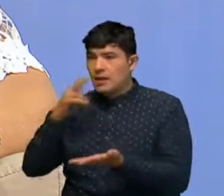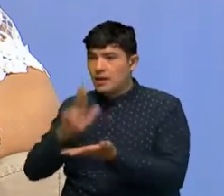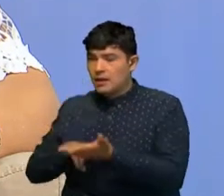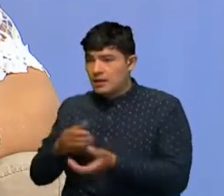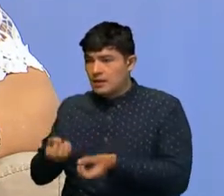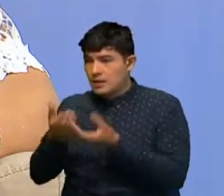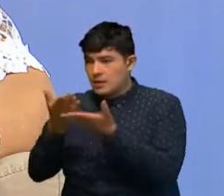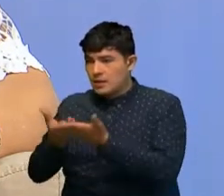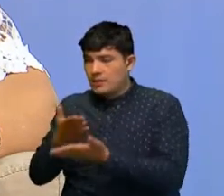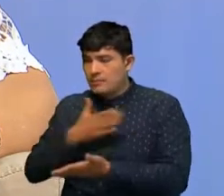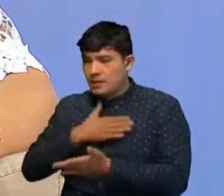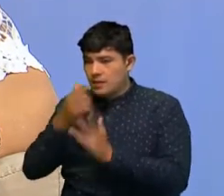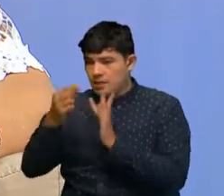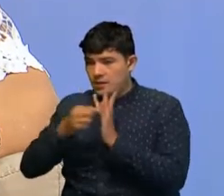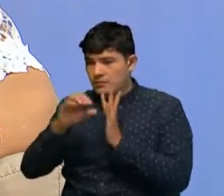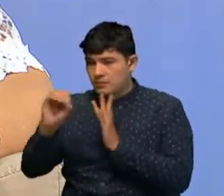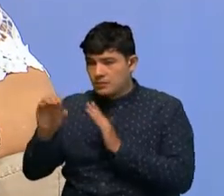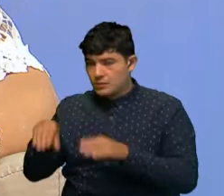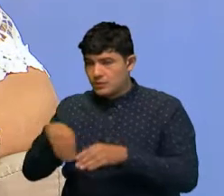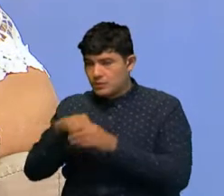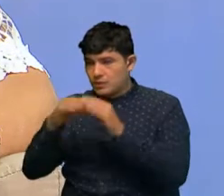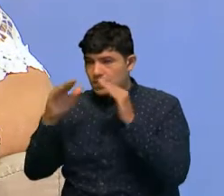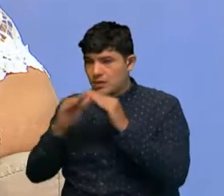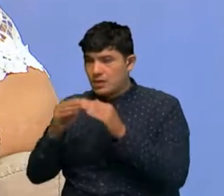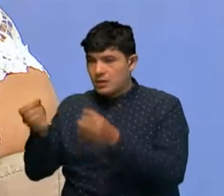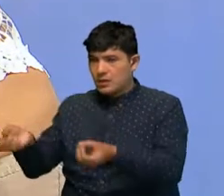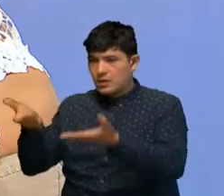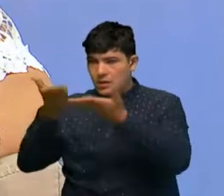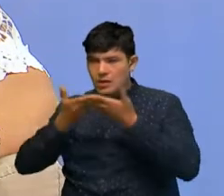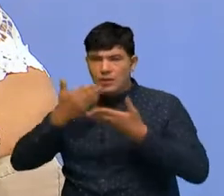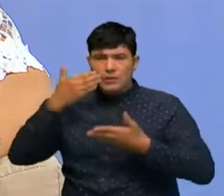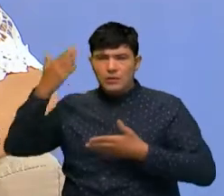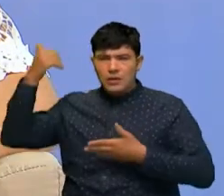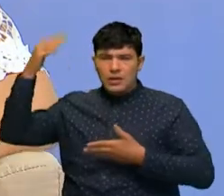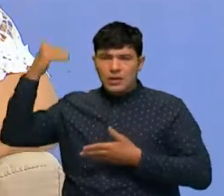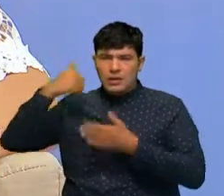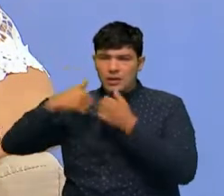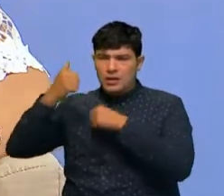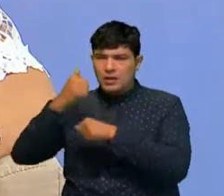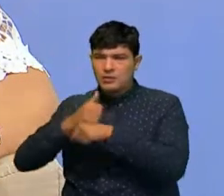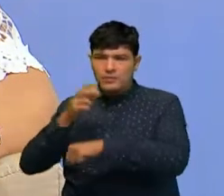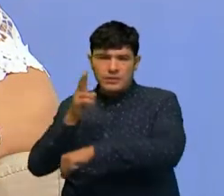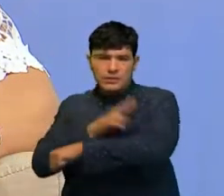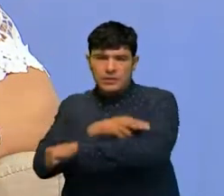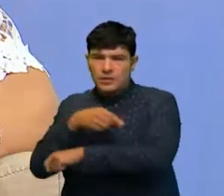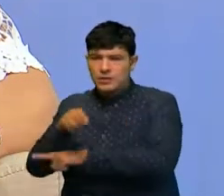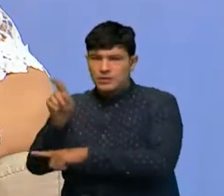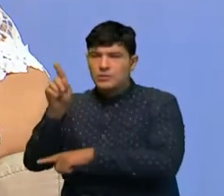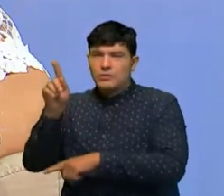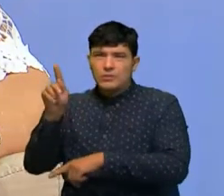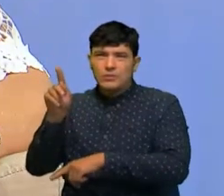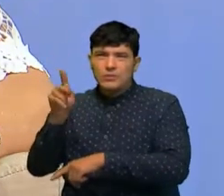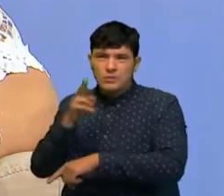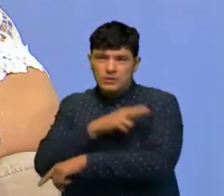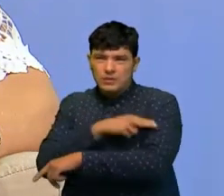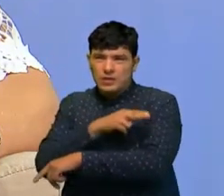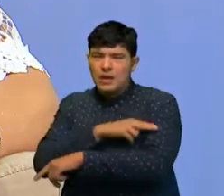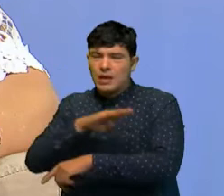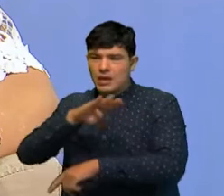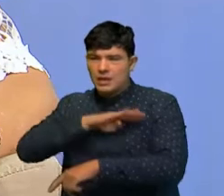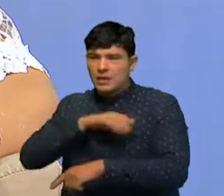esposo para viviente nos la dieron en ese tiempo el personero de la alcaldía de Bucaramanga.